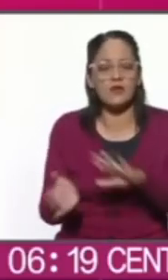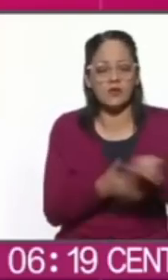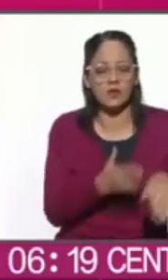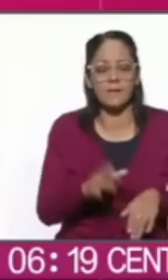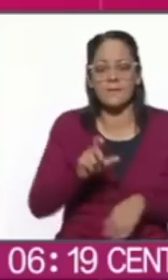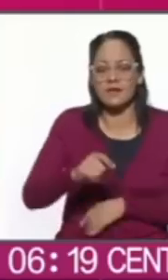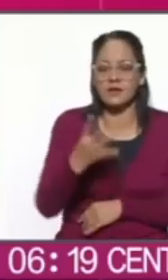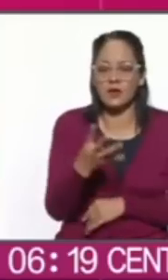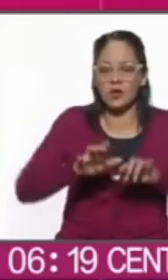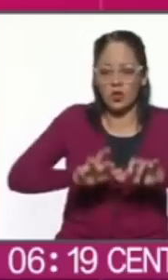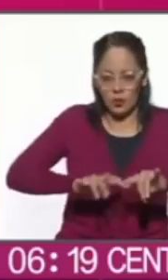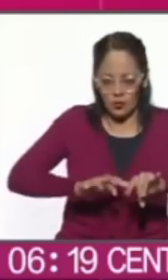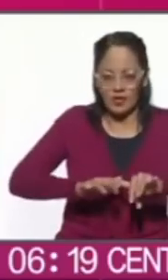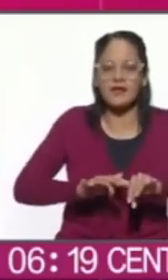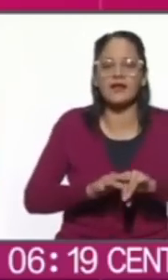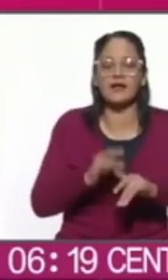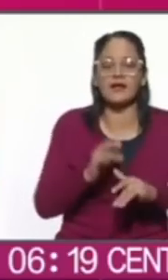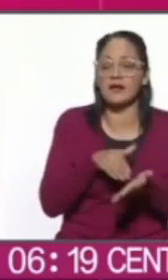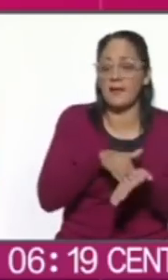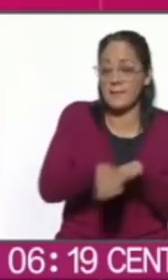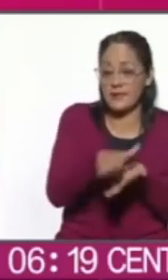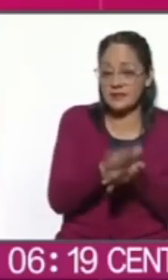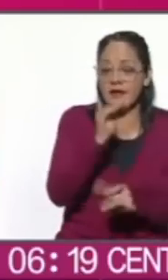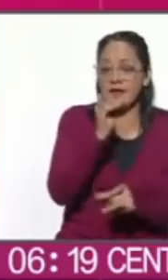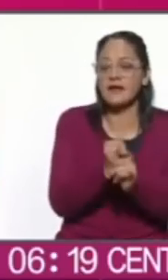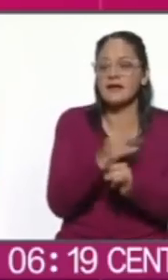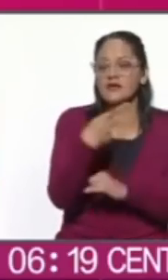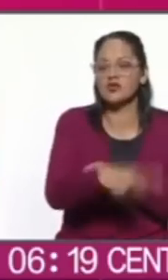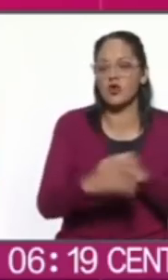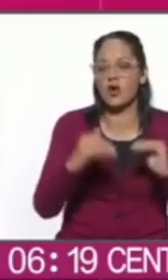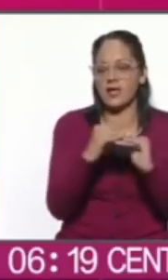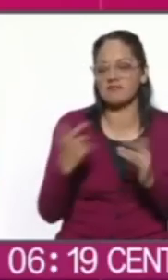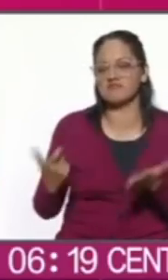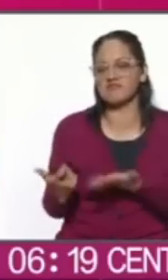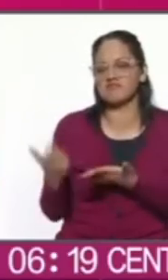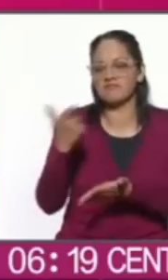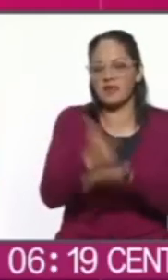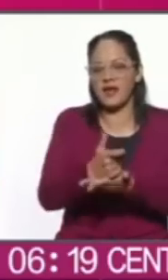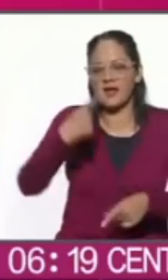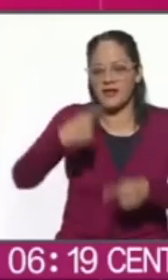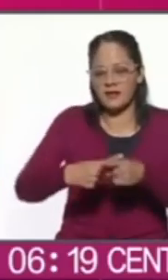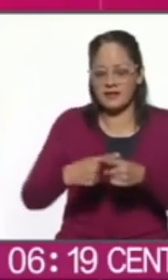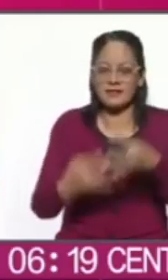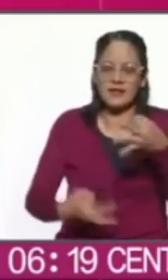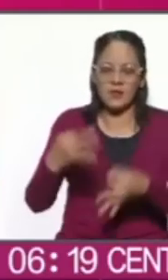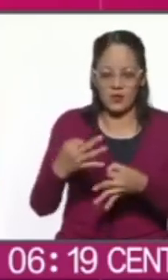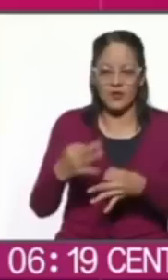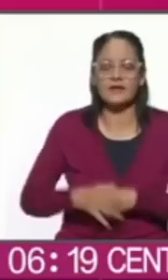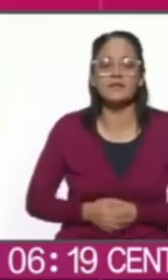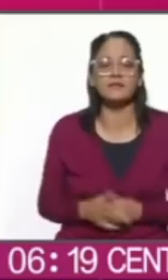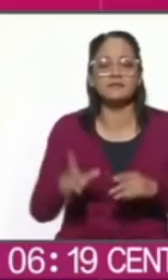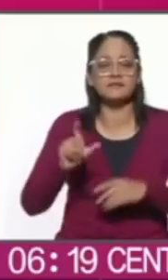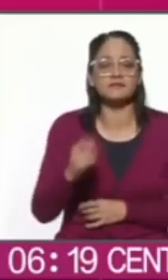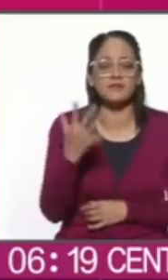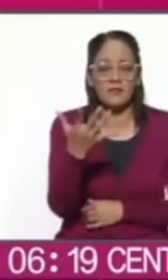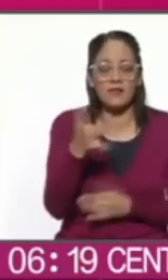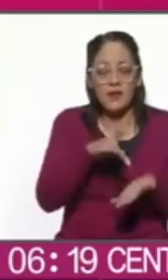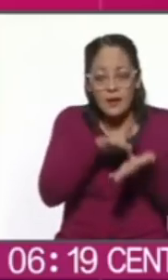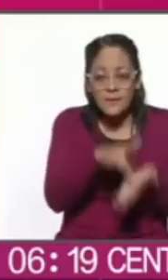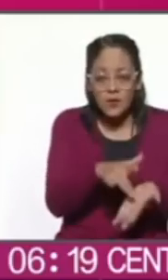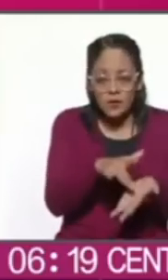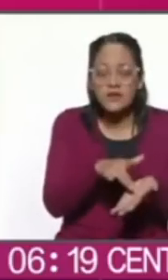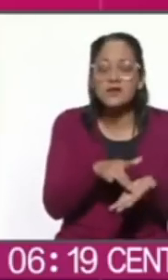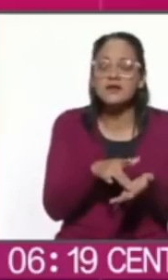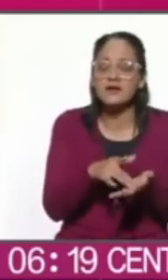Computadoras, impresoras e internet en su domicilio, pagado por el máximo tribunal. 25. Apoyo de